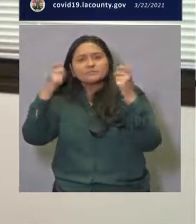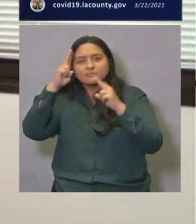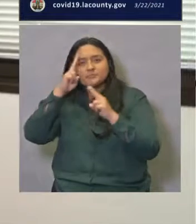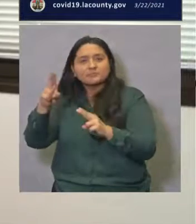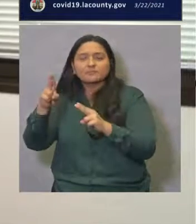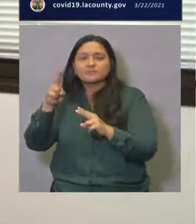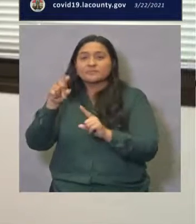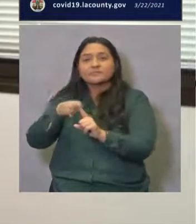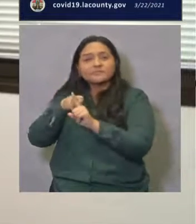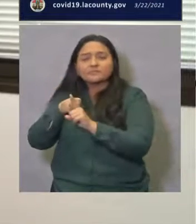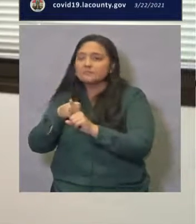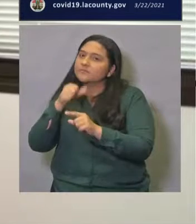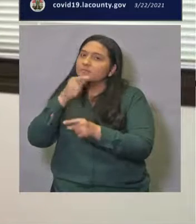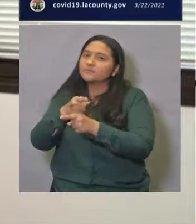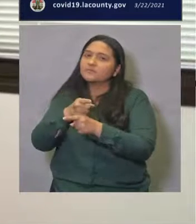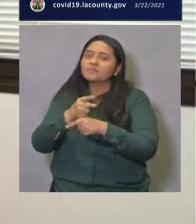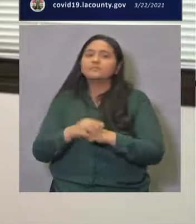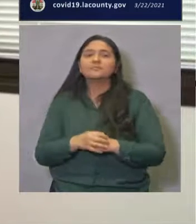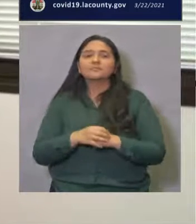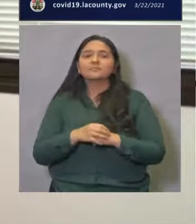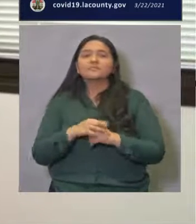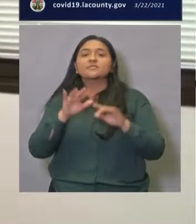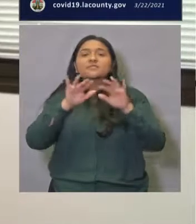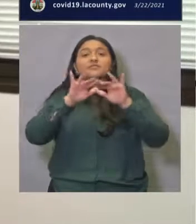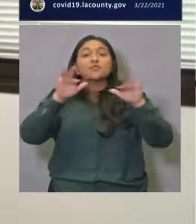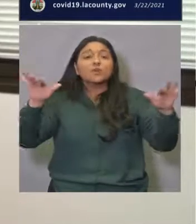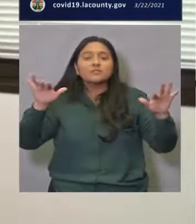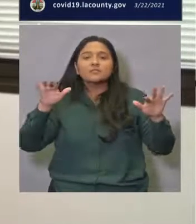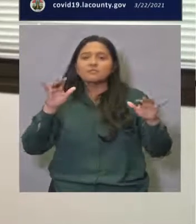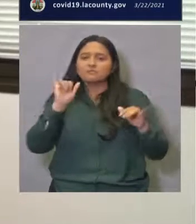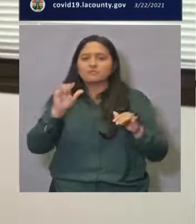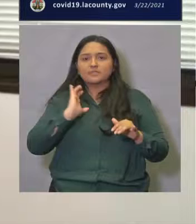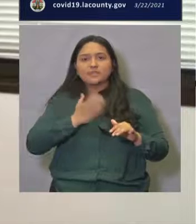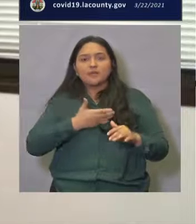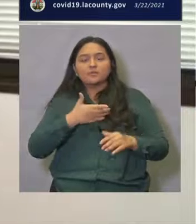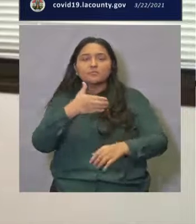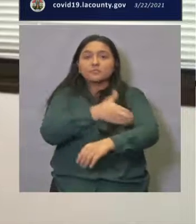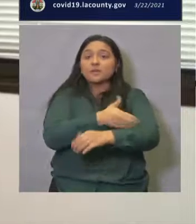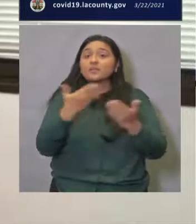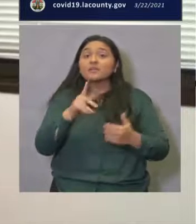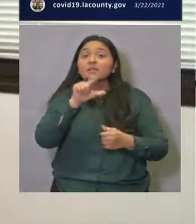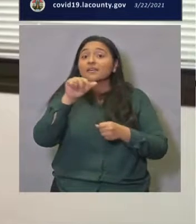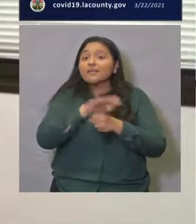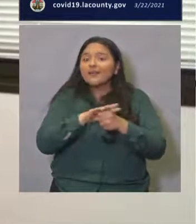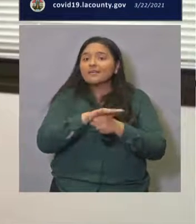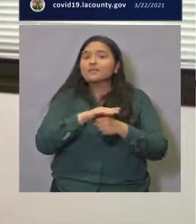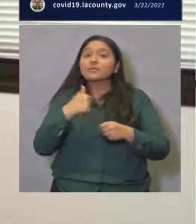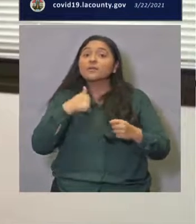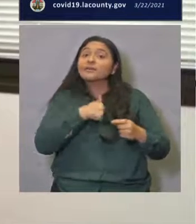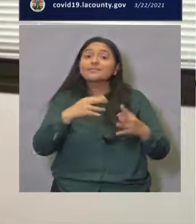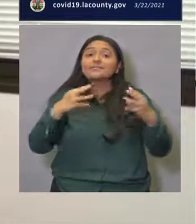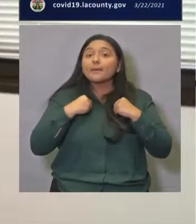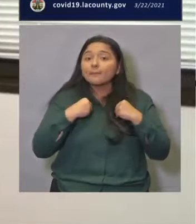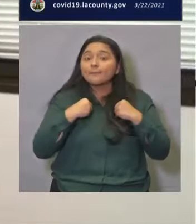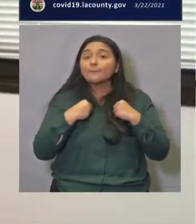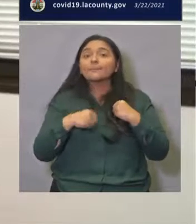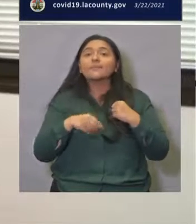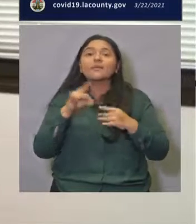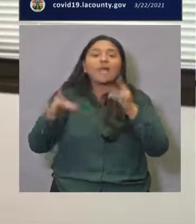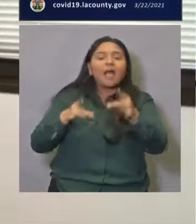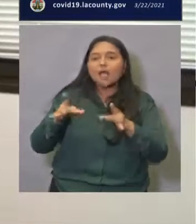atacadas. Nuestra diversidad es nuestra fuerza y en el condado de Los Ángeles nunca vamos a tolerar ningún tipo de